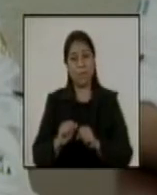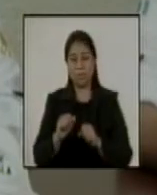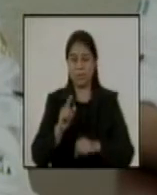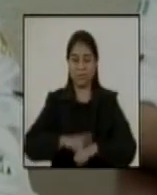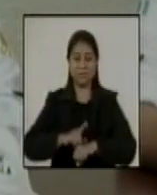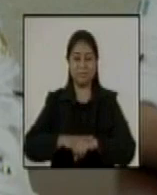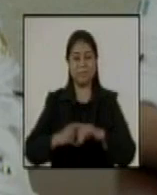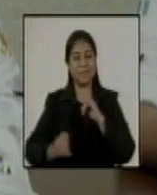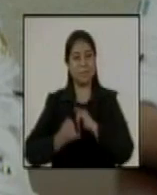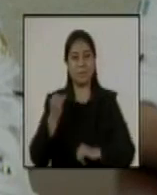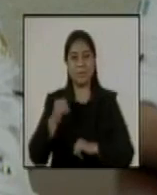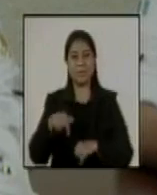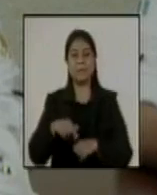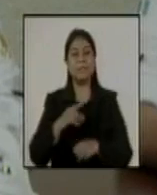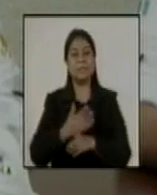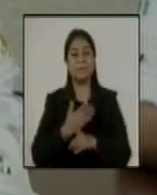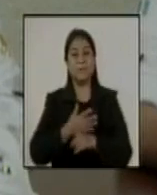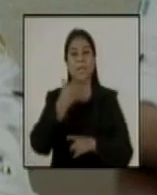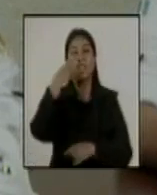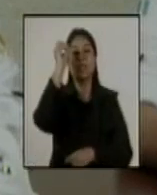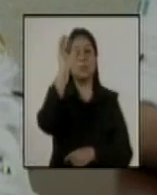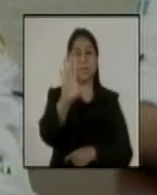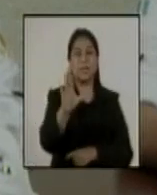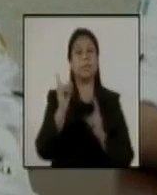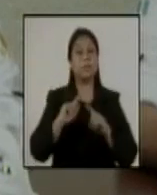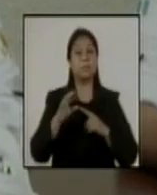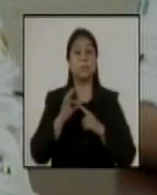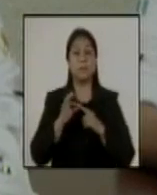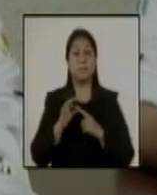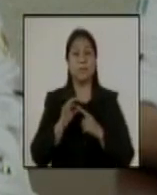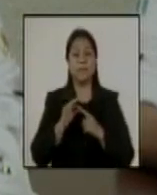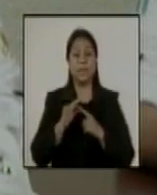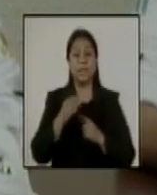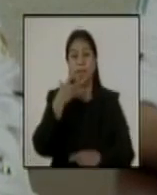antes de esta crisis. Que Dios les bendiga, pero especialmente que Dios bendiga a Guatemala.